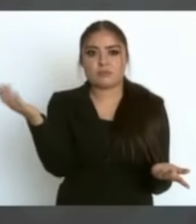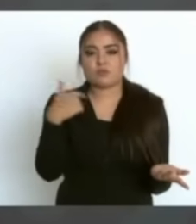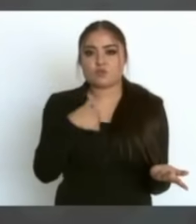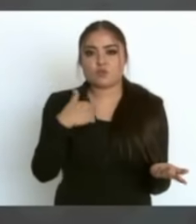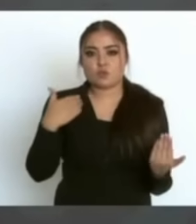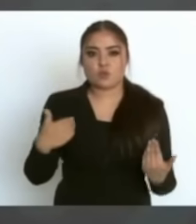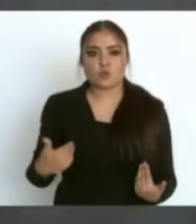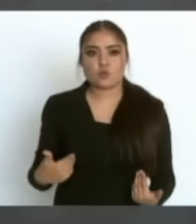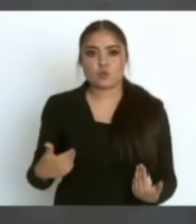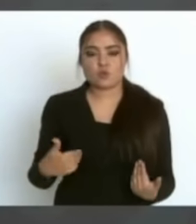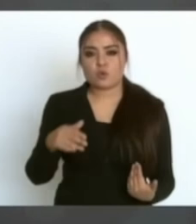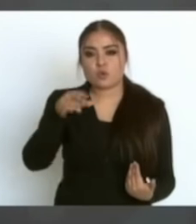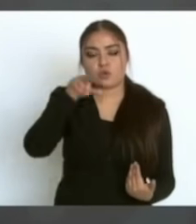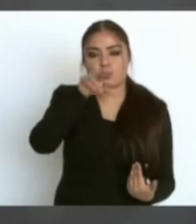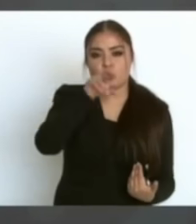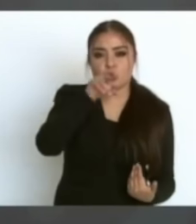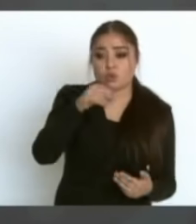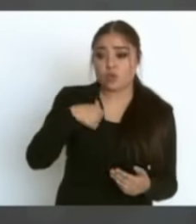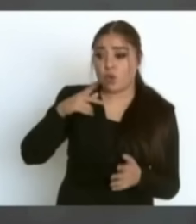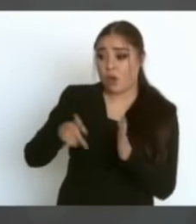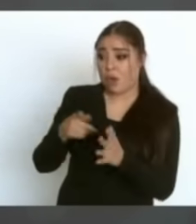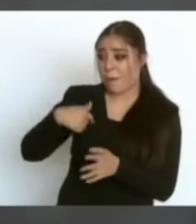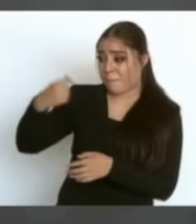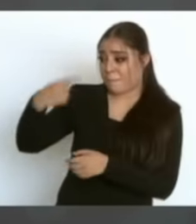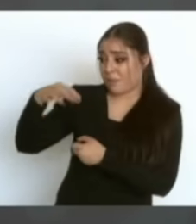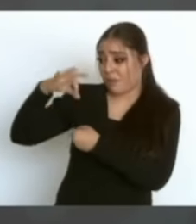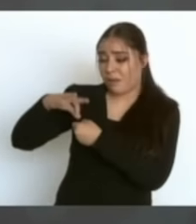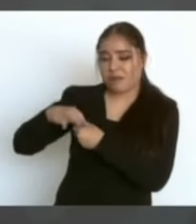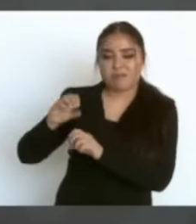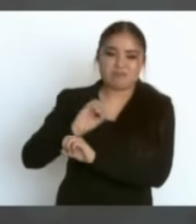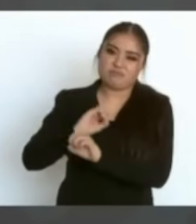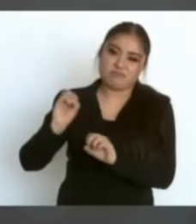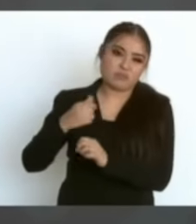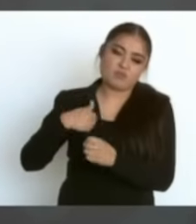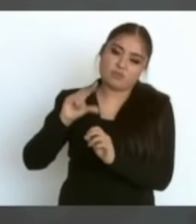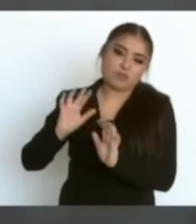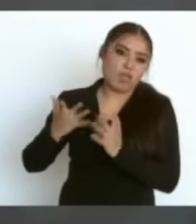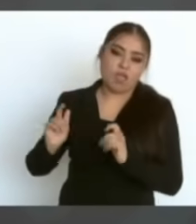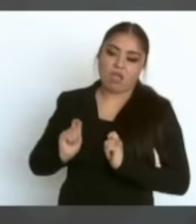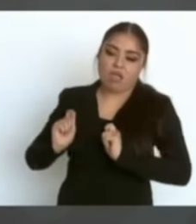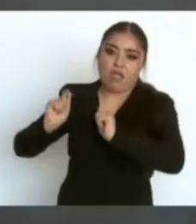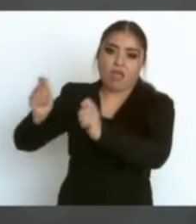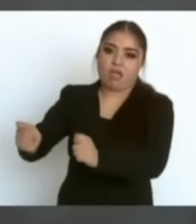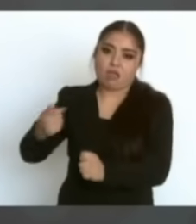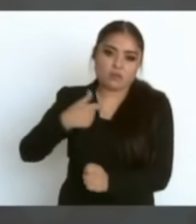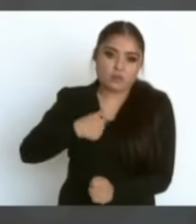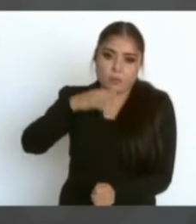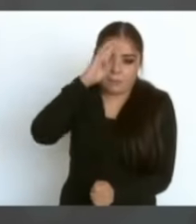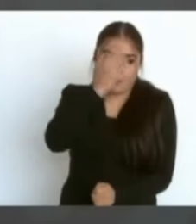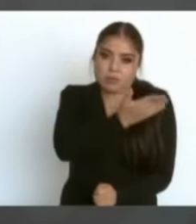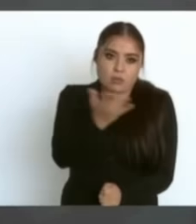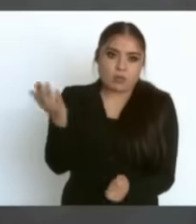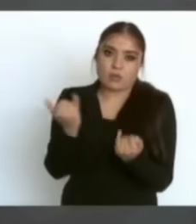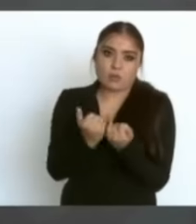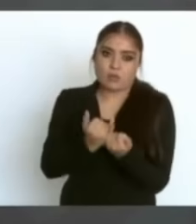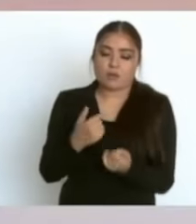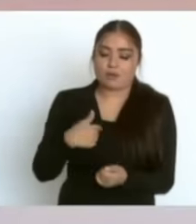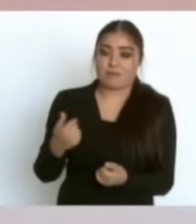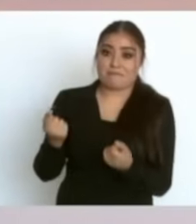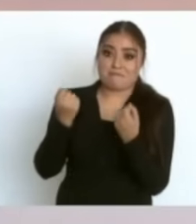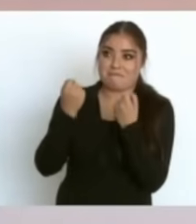partidario de la no reelección y pienso igual y además admiro